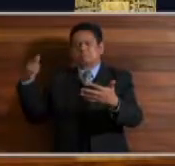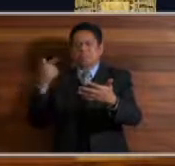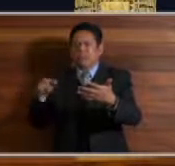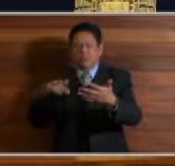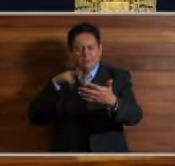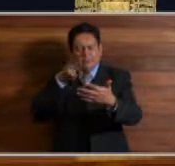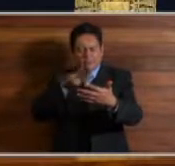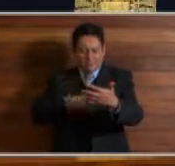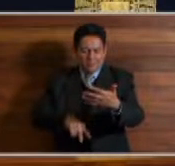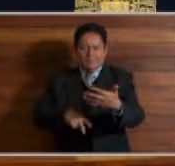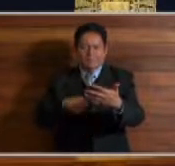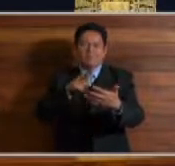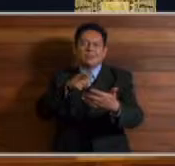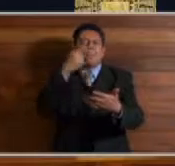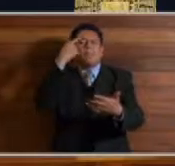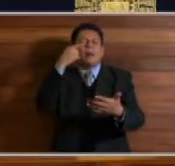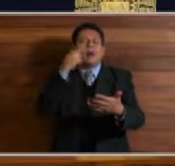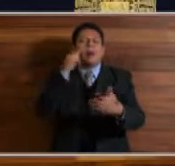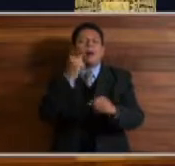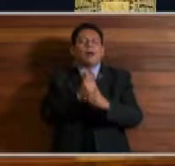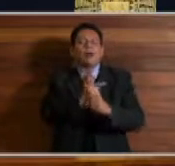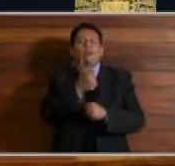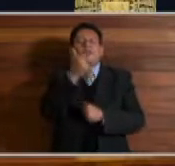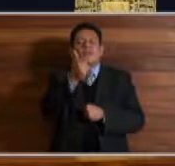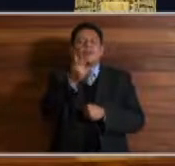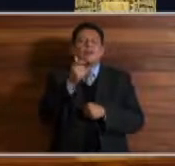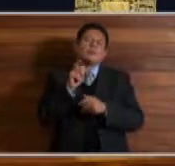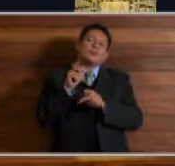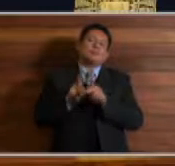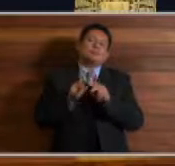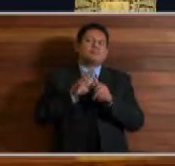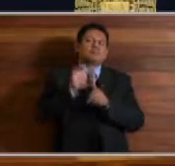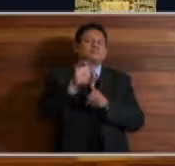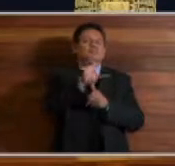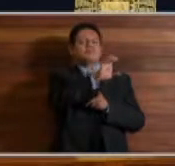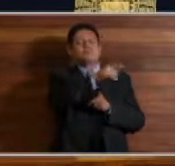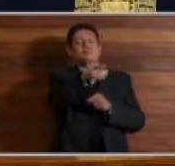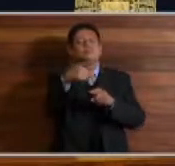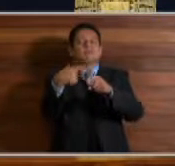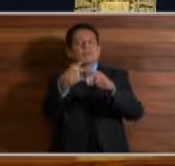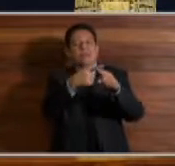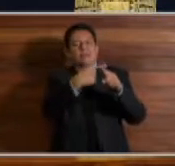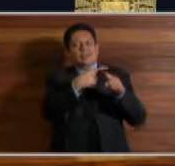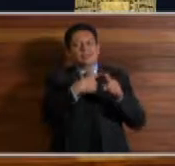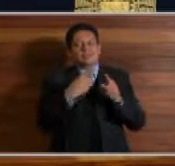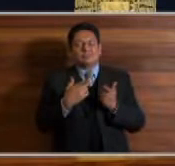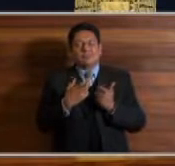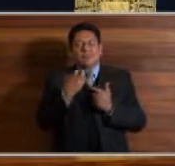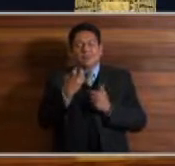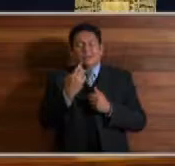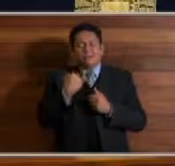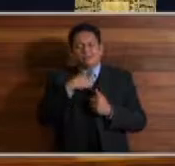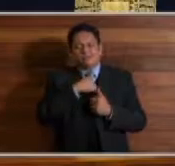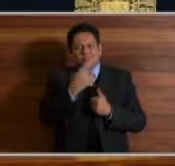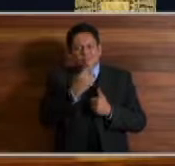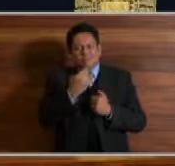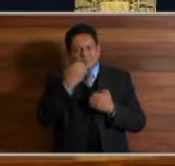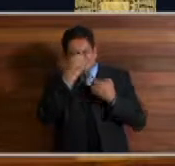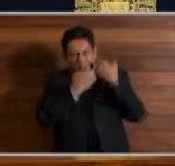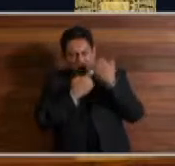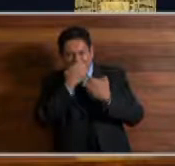esa encomienda, entre todos estar haciéndonos estas preguntas para ver en aquellos rubros de gasto,